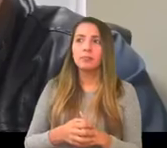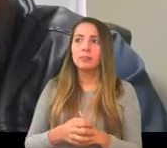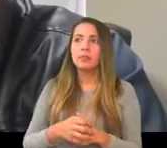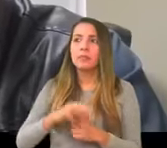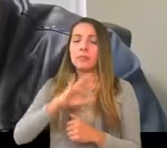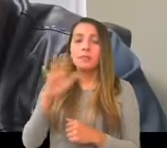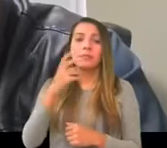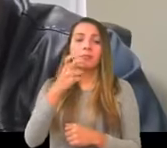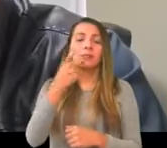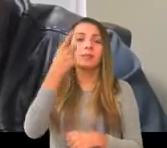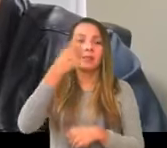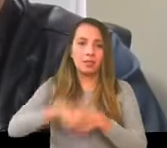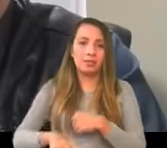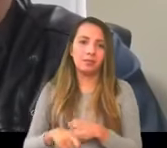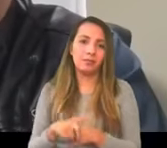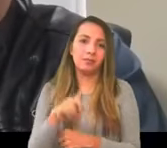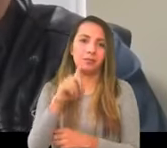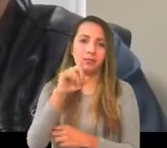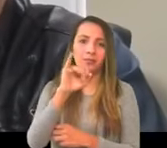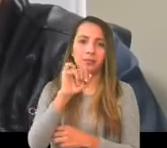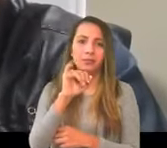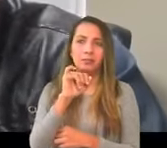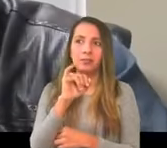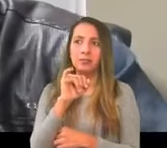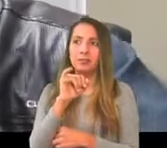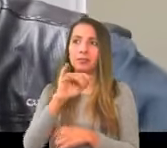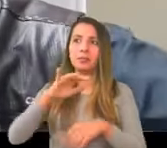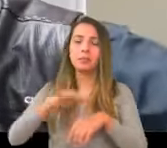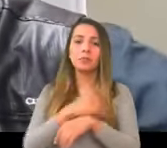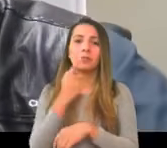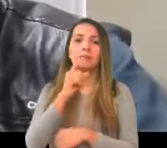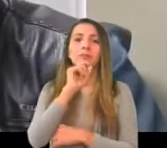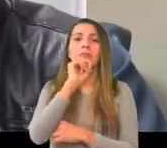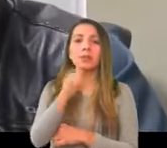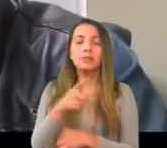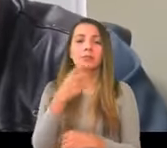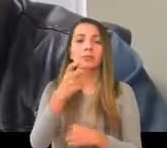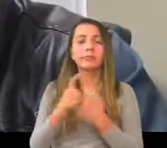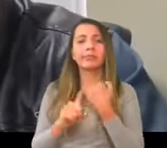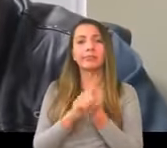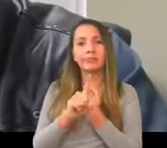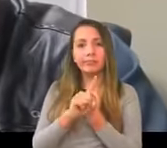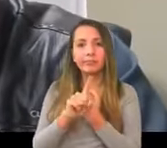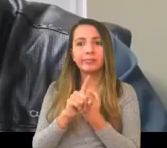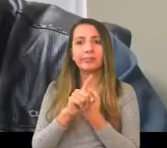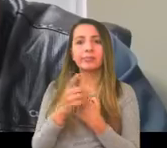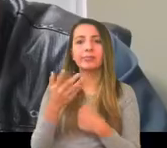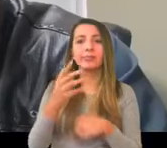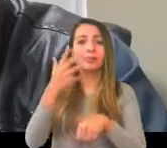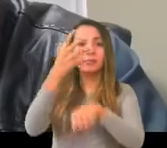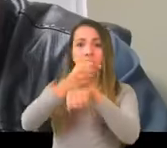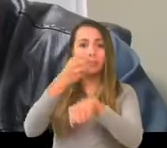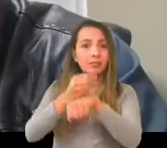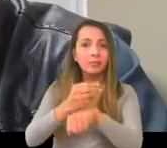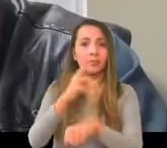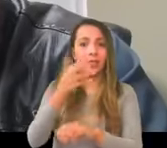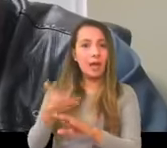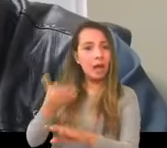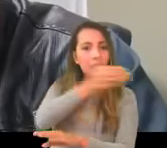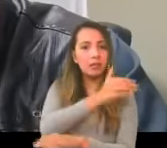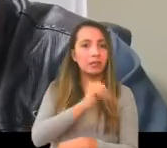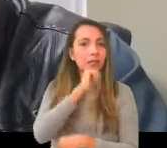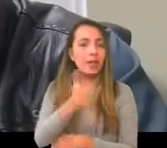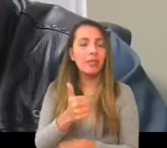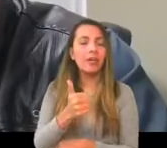ajá, ¿no? Es producto derivado de la condición que nos genera la no reparación oportuna por parte